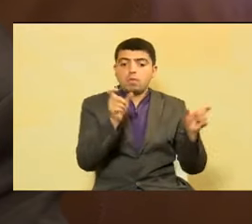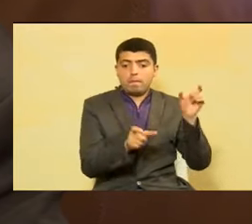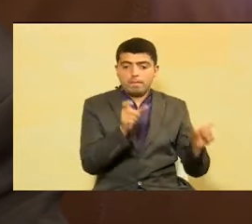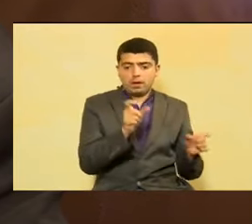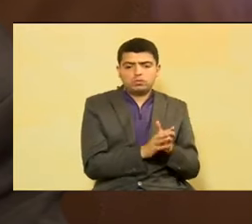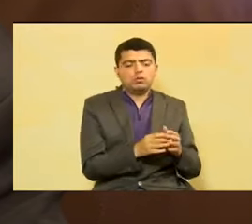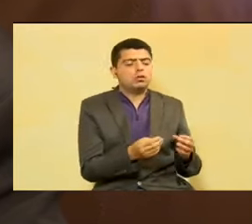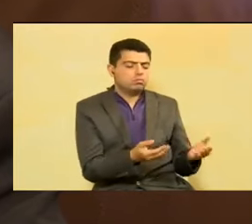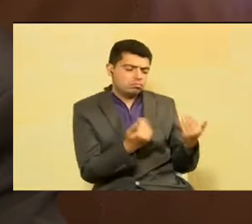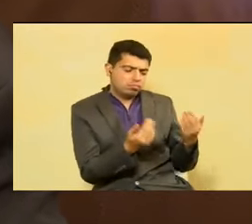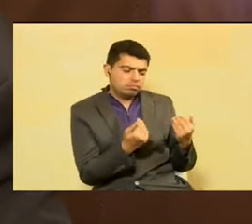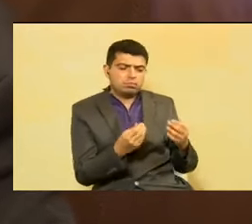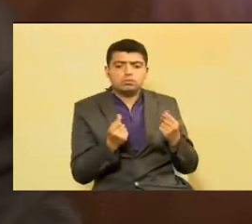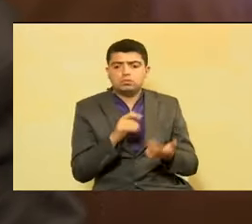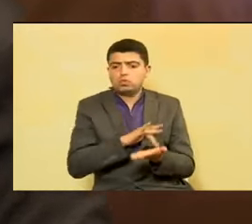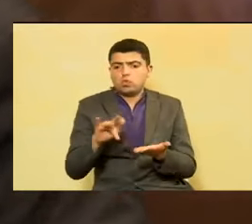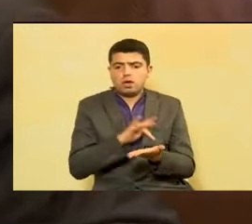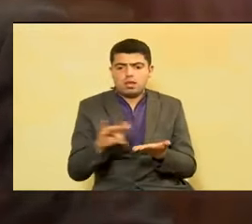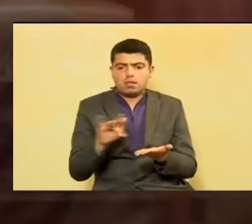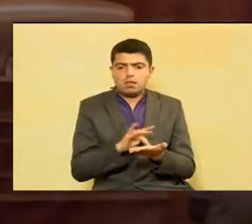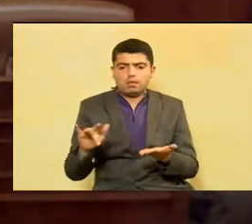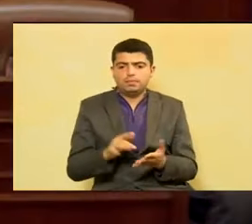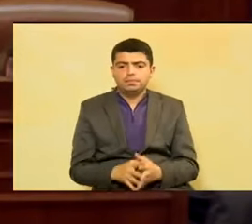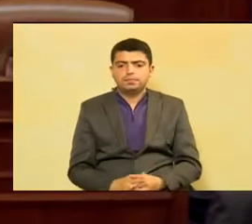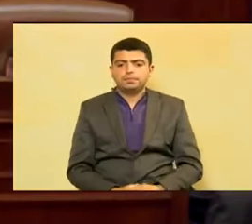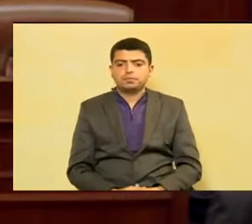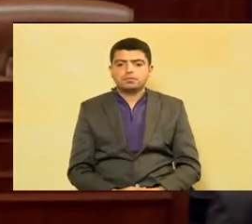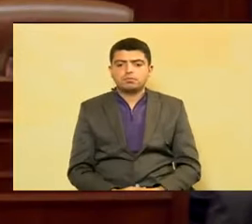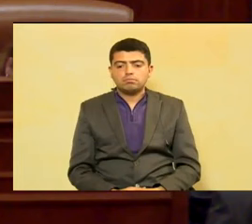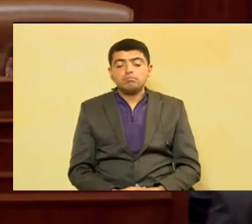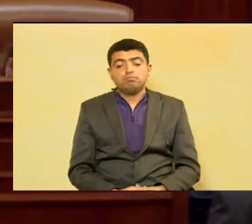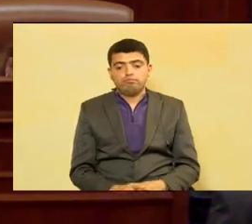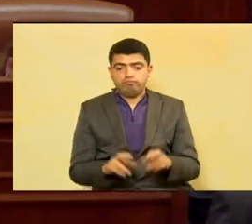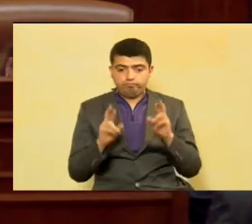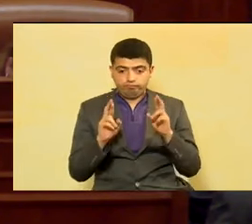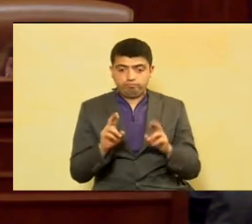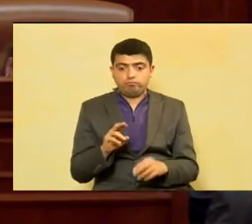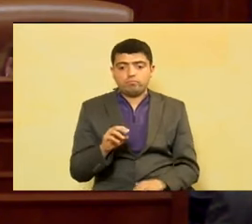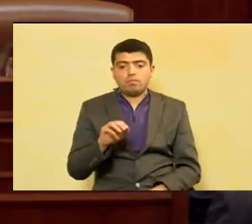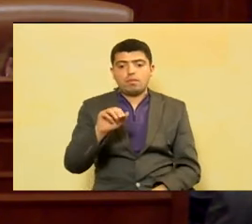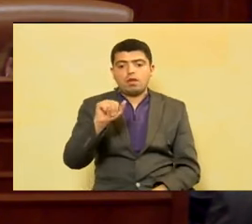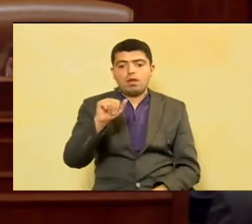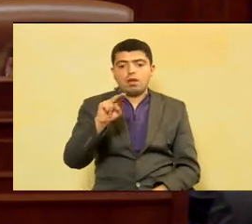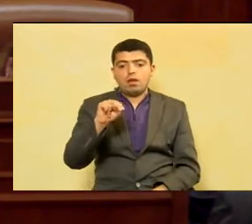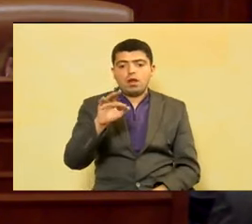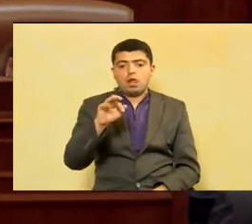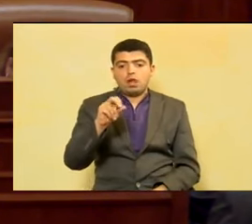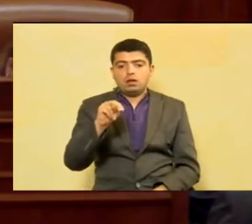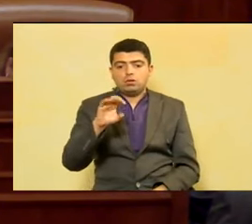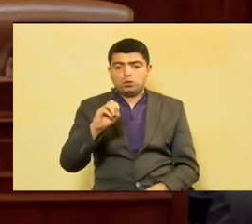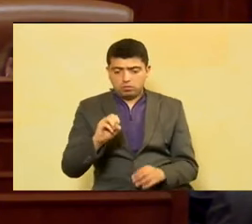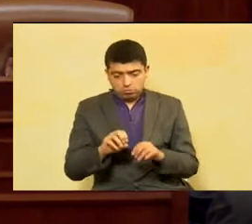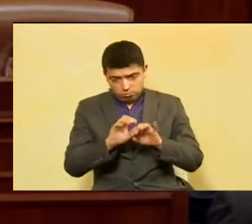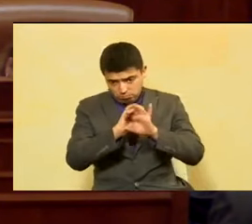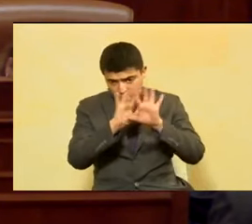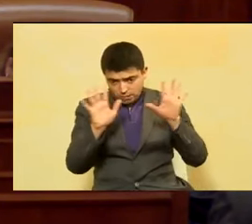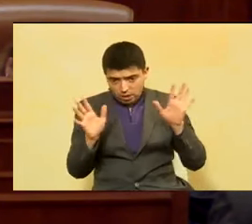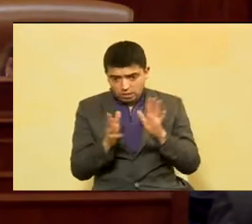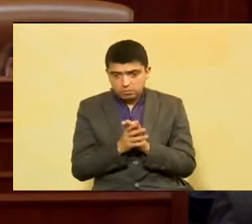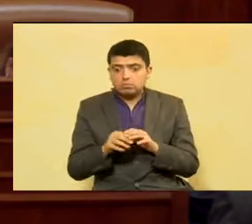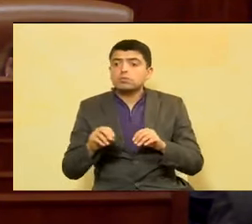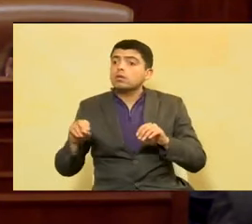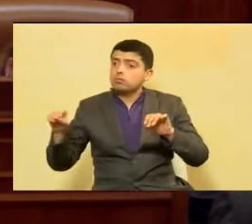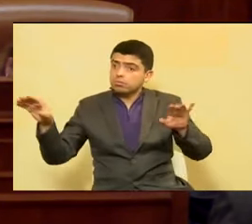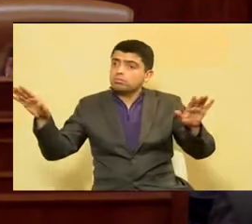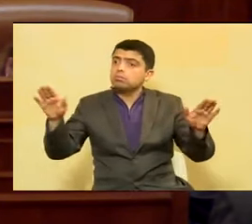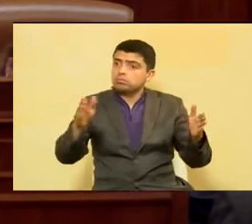han venido solicitando con tanta urgencia así se hará doctor Antonio quiero aclararle a la plenaria que